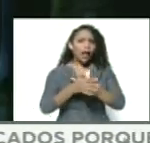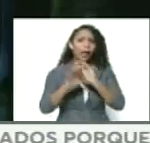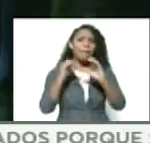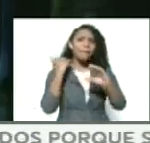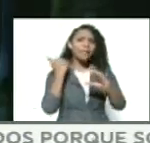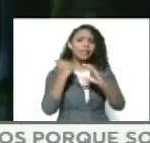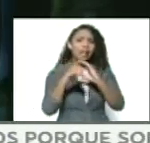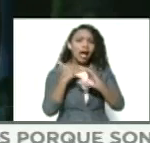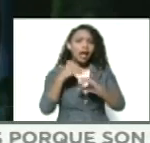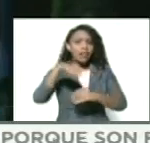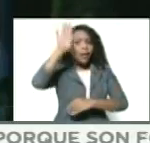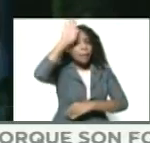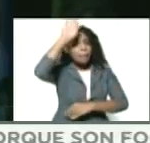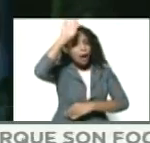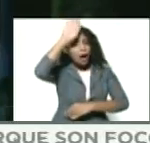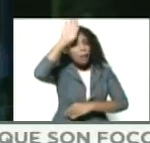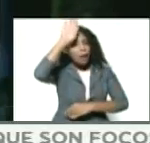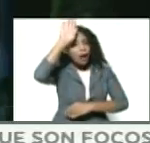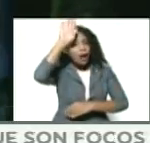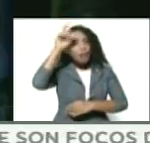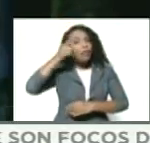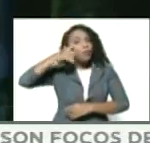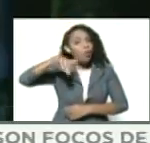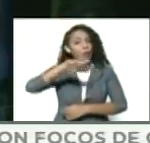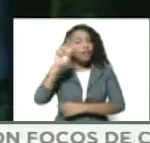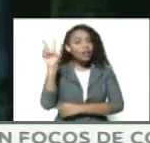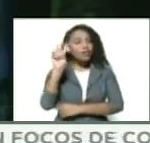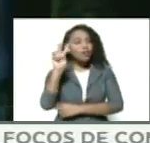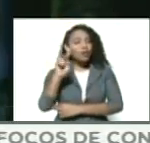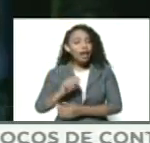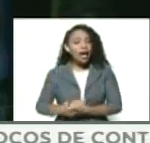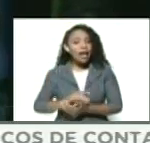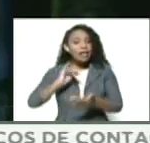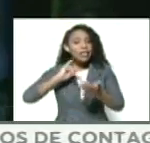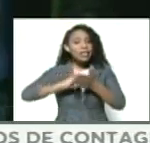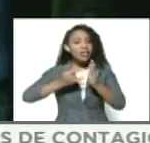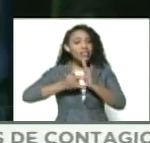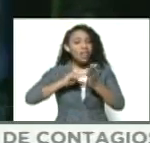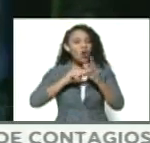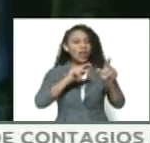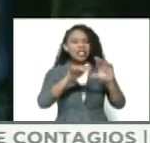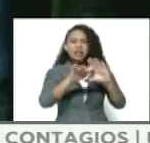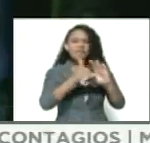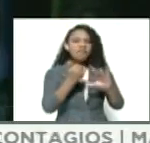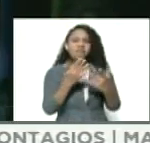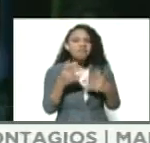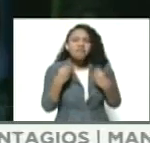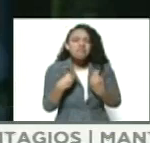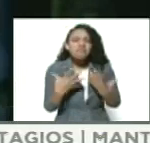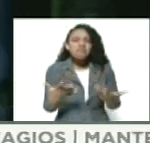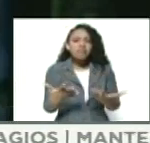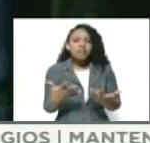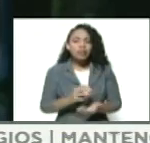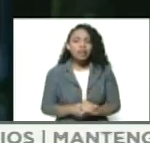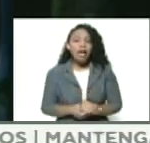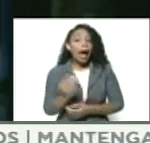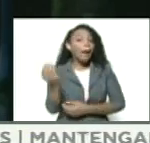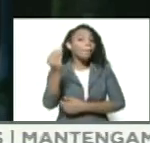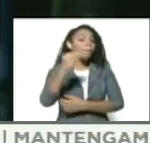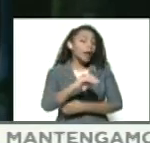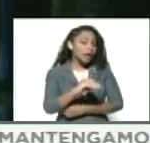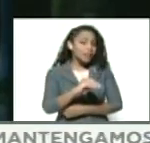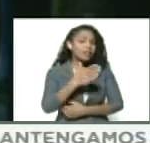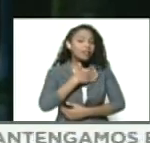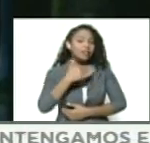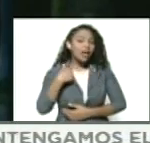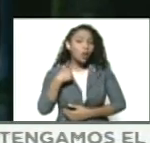del Papa Francisco al pueblo de Venezuela, el significado de ese mensaje en este momento. Además, quisiera que